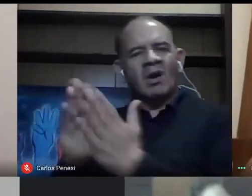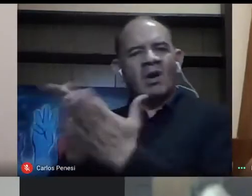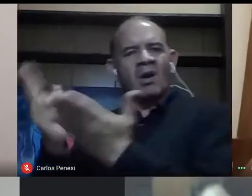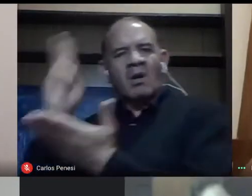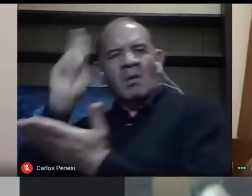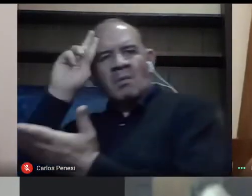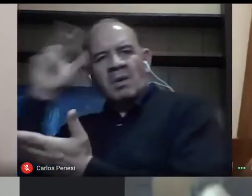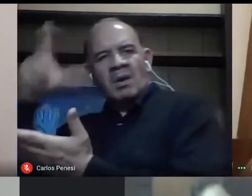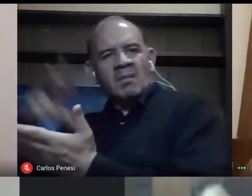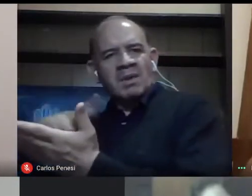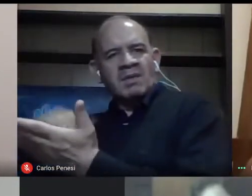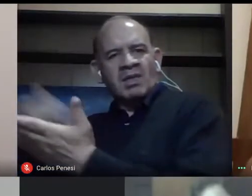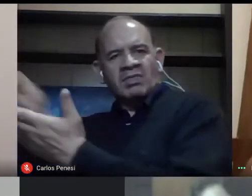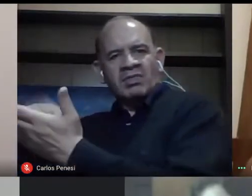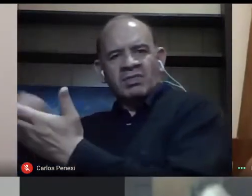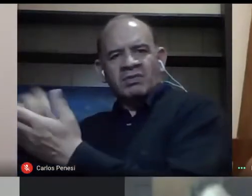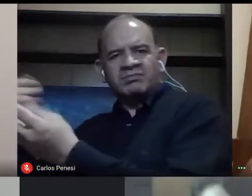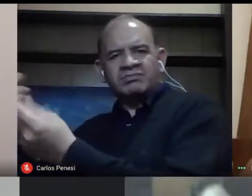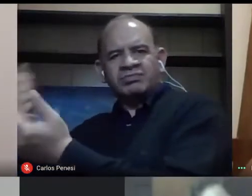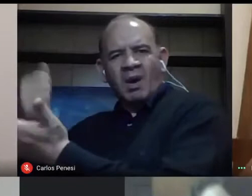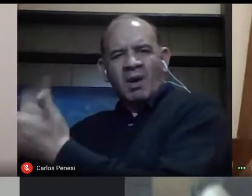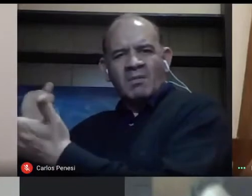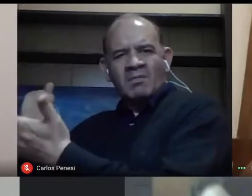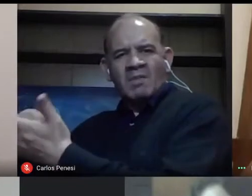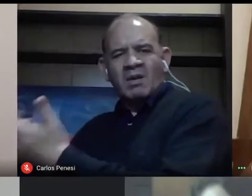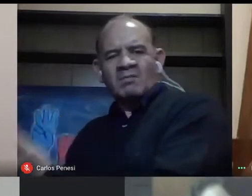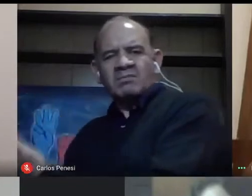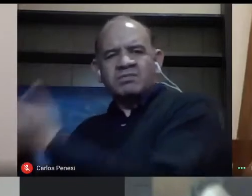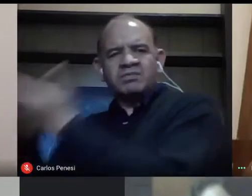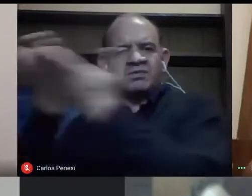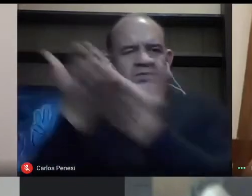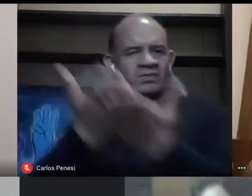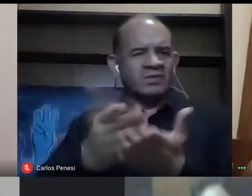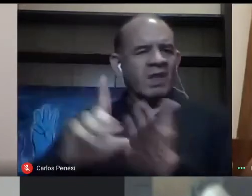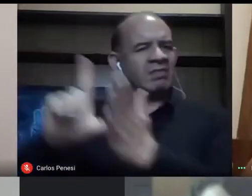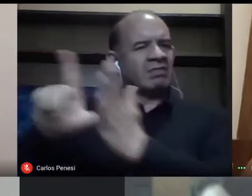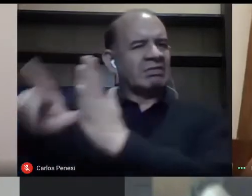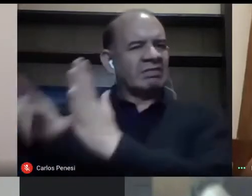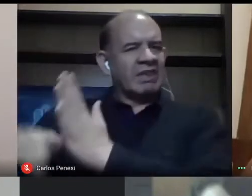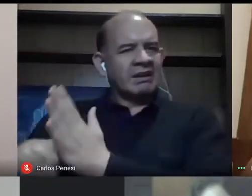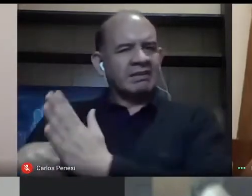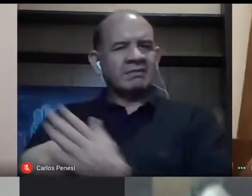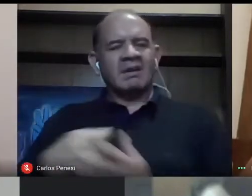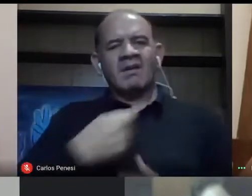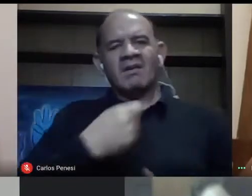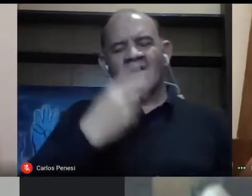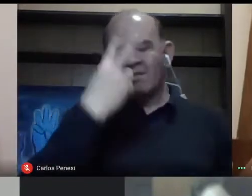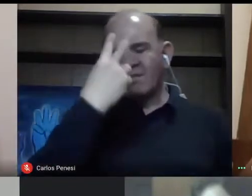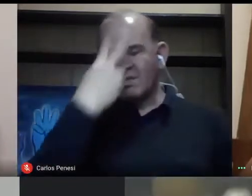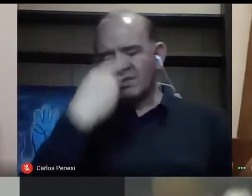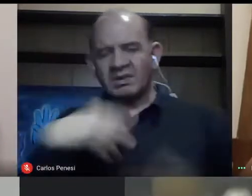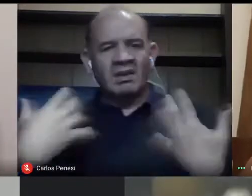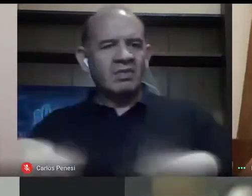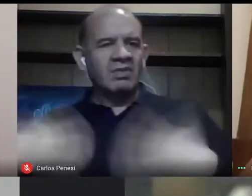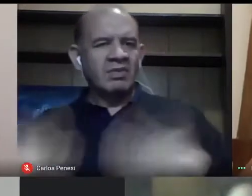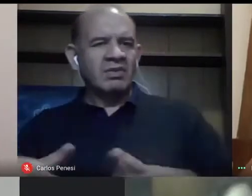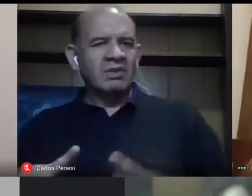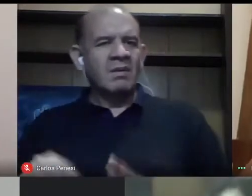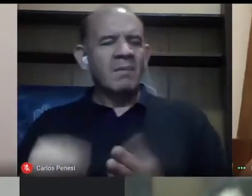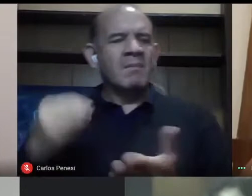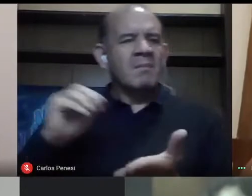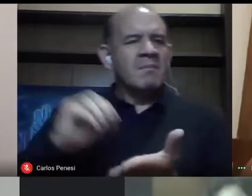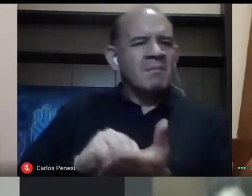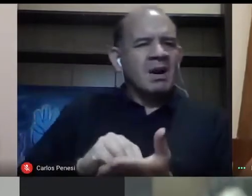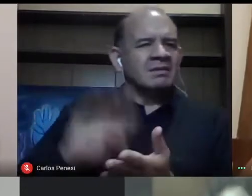de recursos, de tiempos, de demoras, que si ya las personas con discapacidad visual corremos con desventaja, aumentan esa